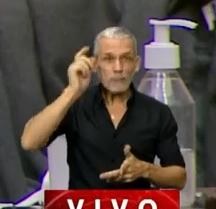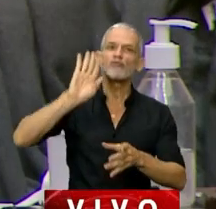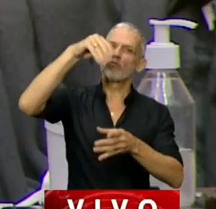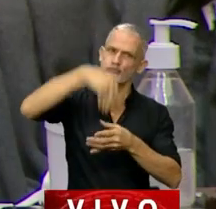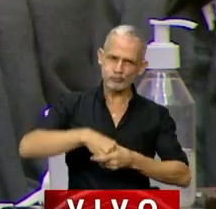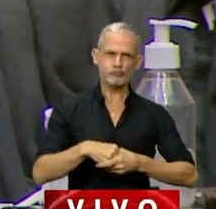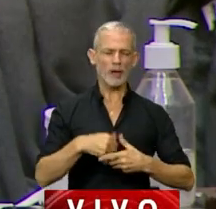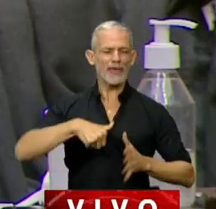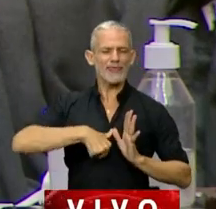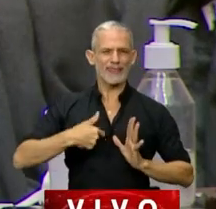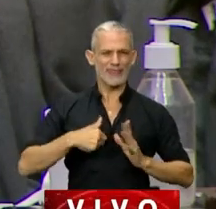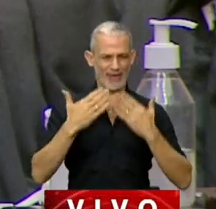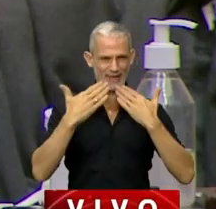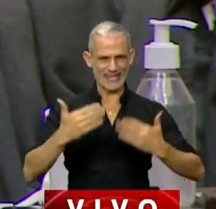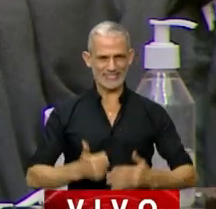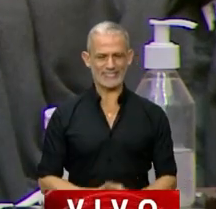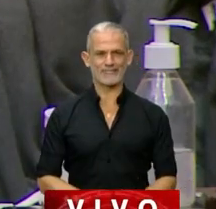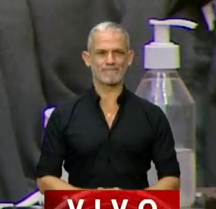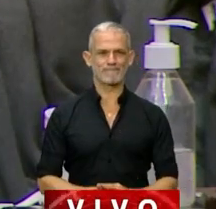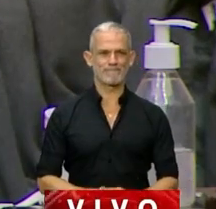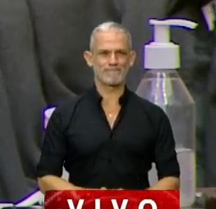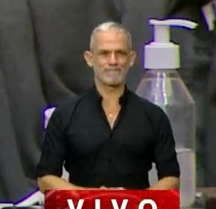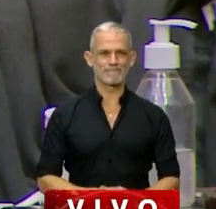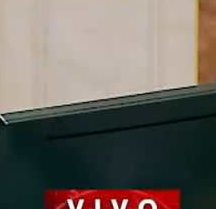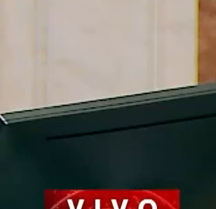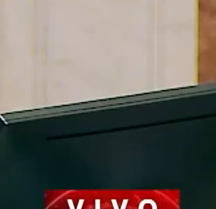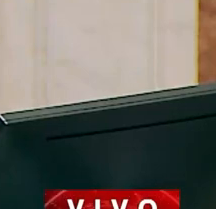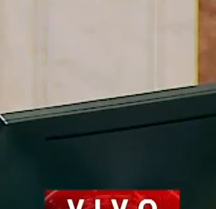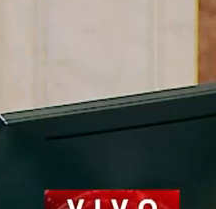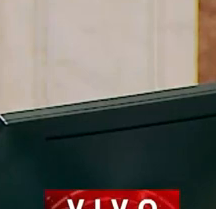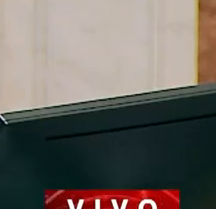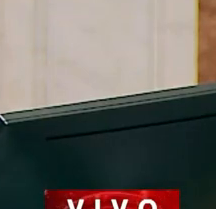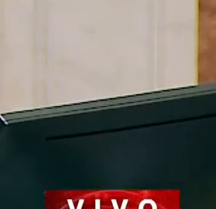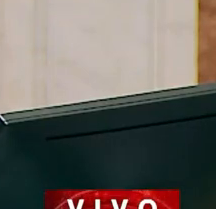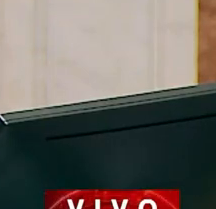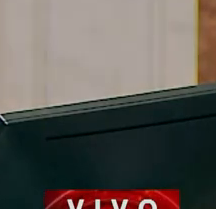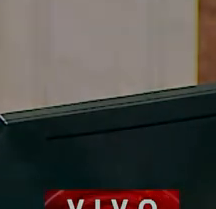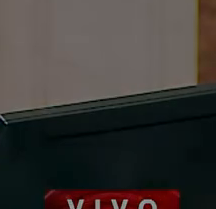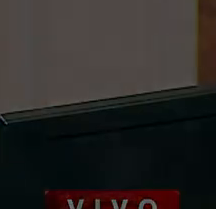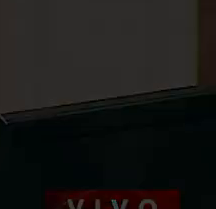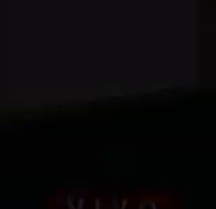de nuestra identidad. Gracias. Gracias, diputada Bertoldi.